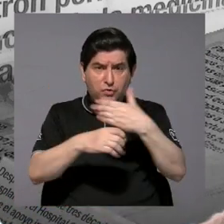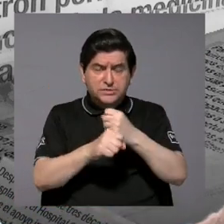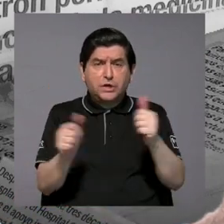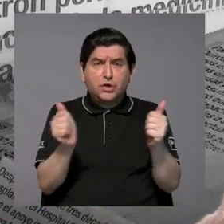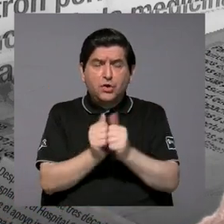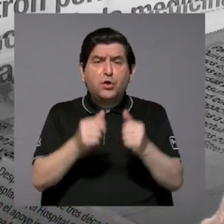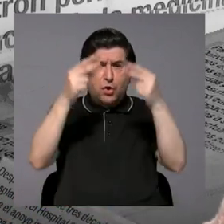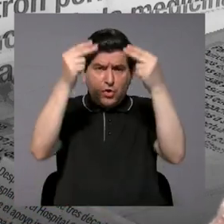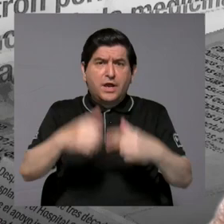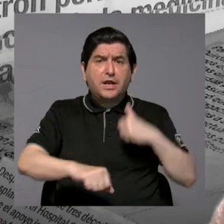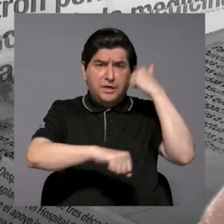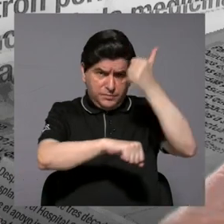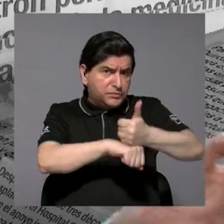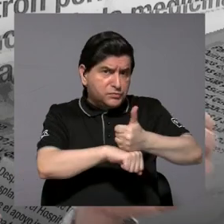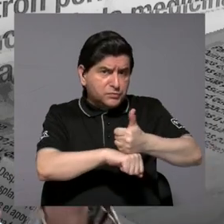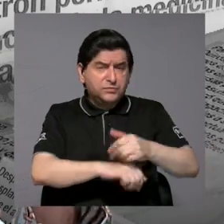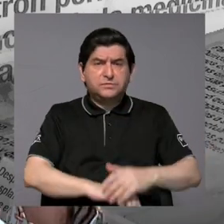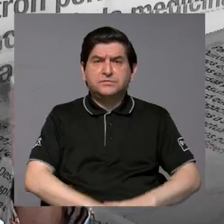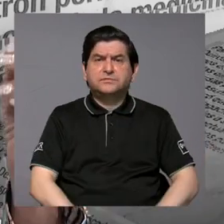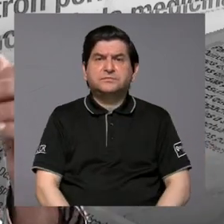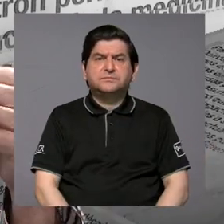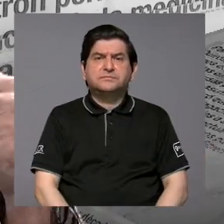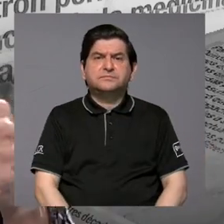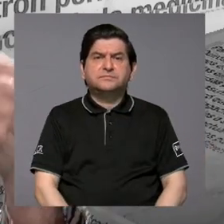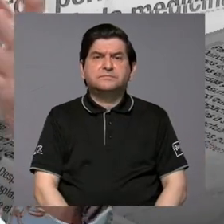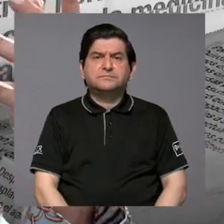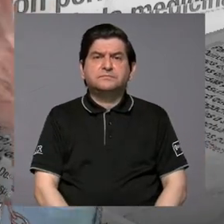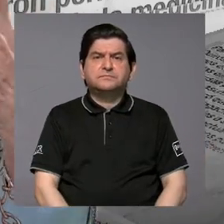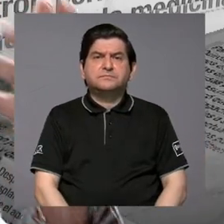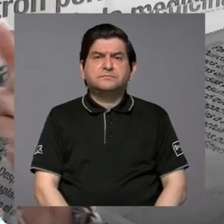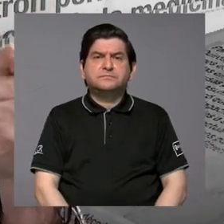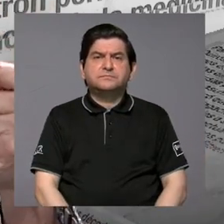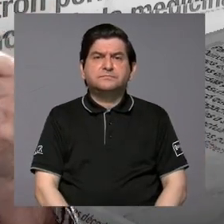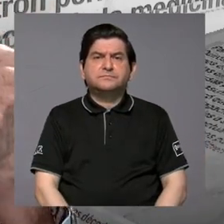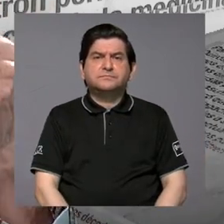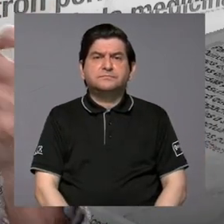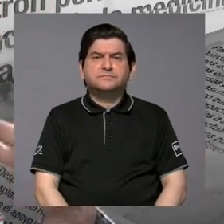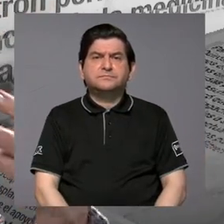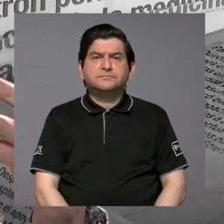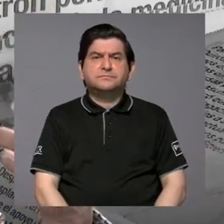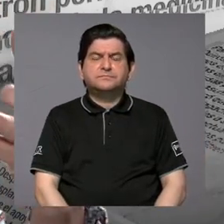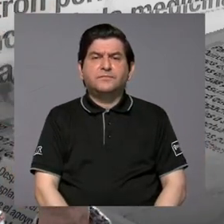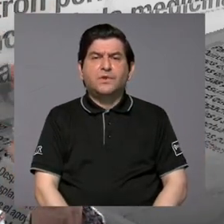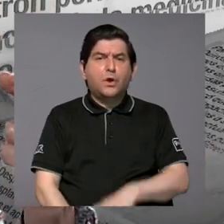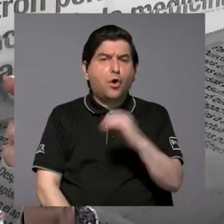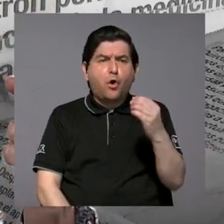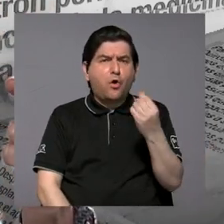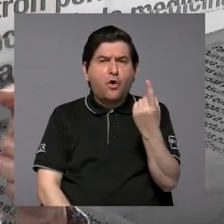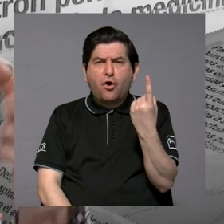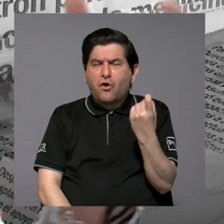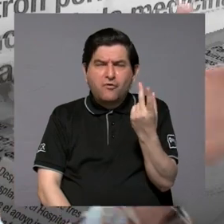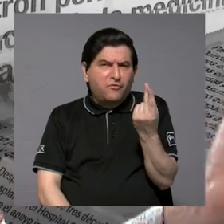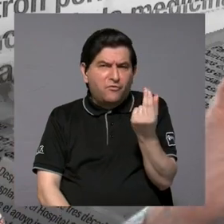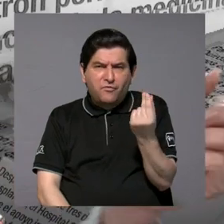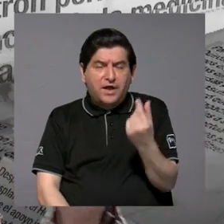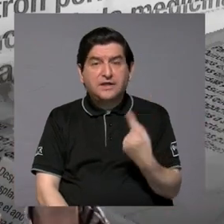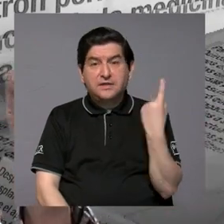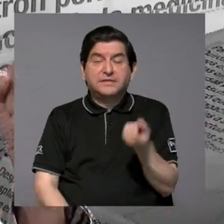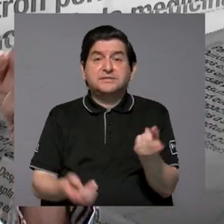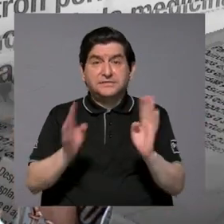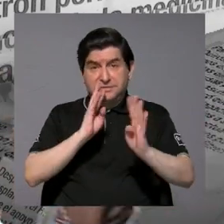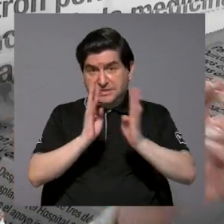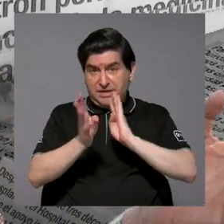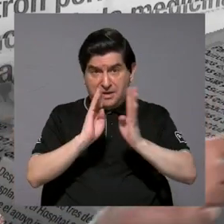presupuesto que tienen establecido eh el o mejor dicho el dinero o falta de recursos económicos que siempre se